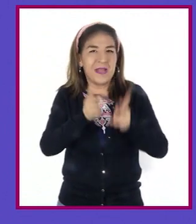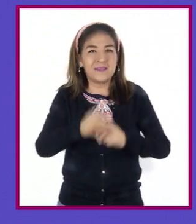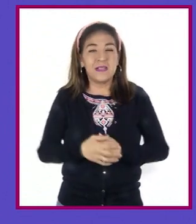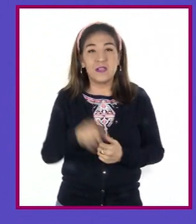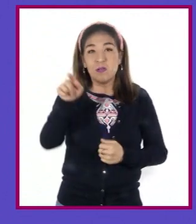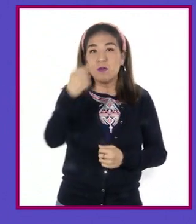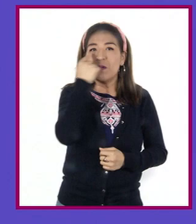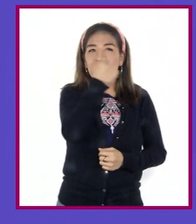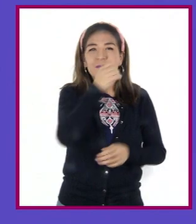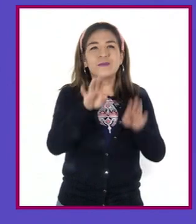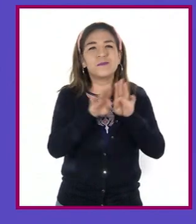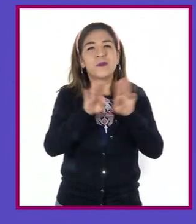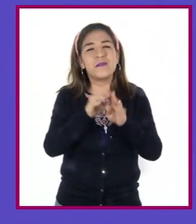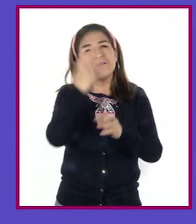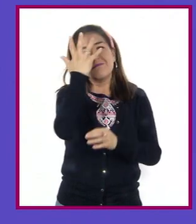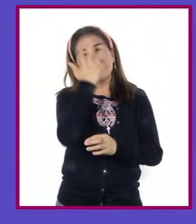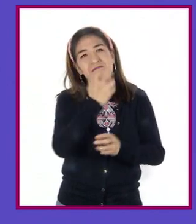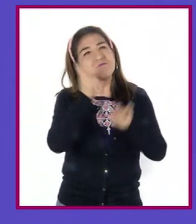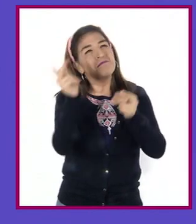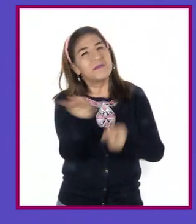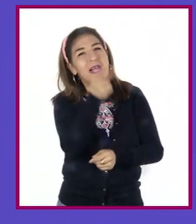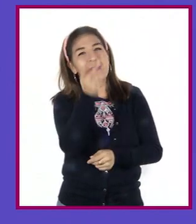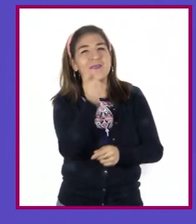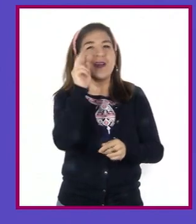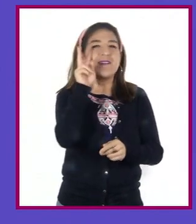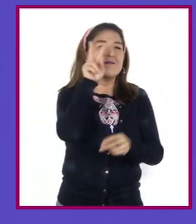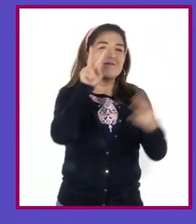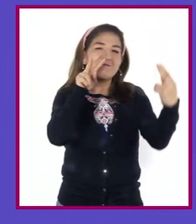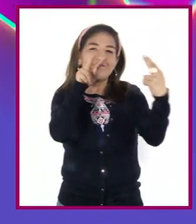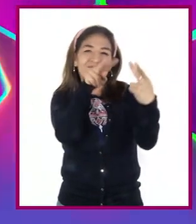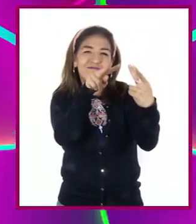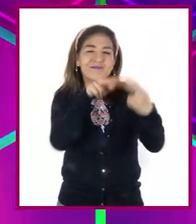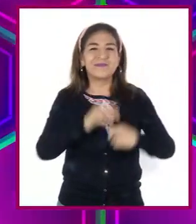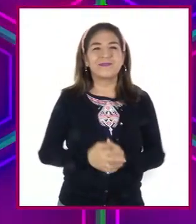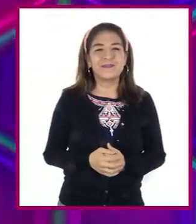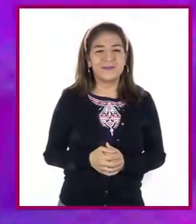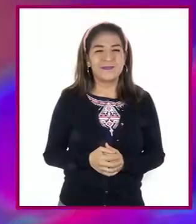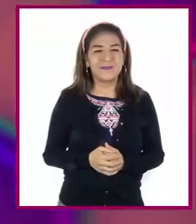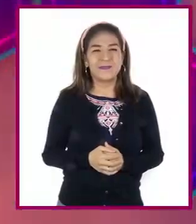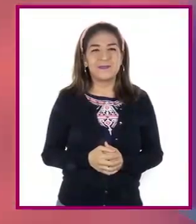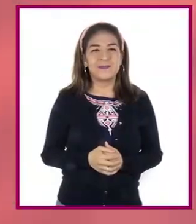son dos preguntas húmedas, dos llamas líquidas que me interrogan.